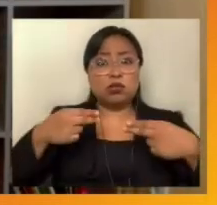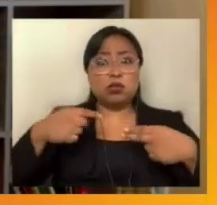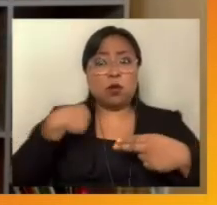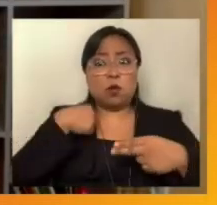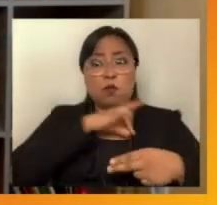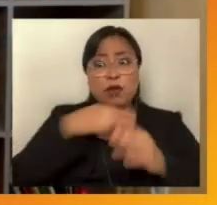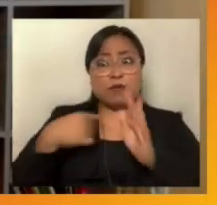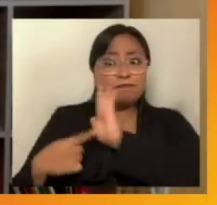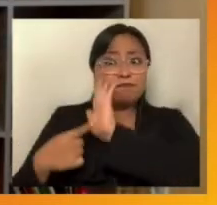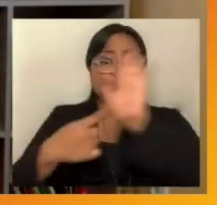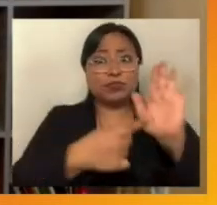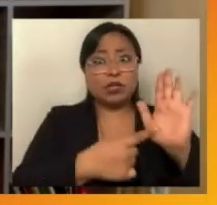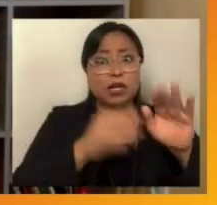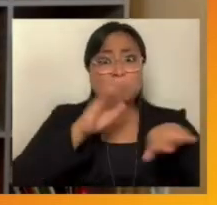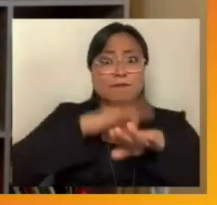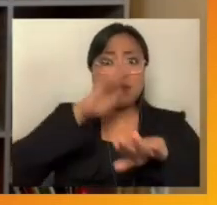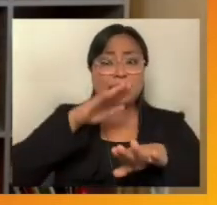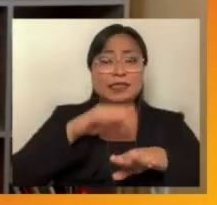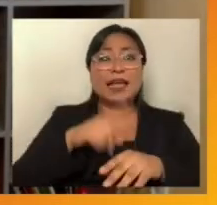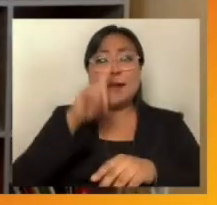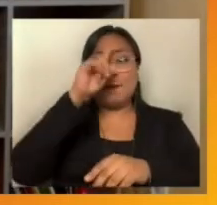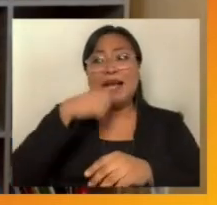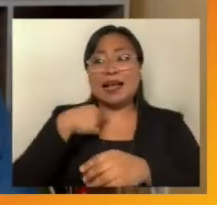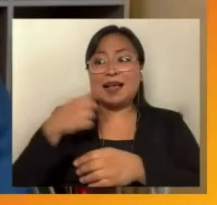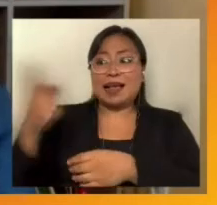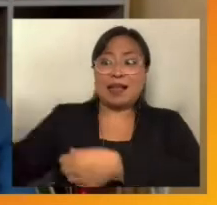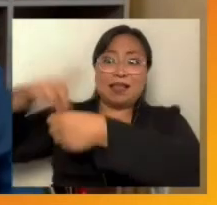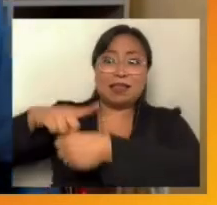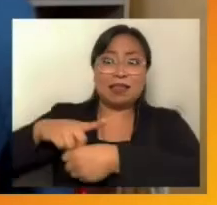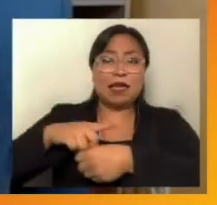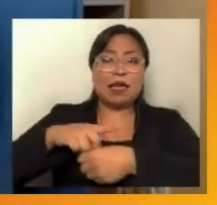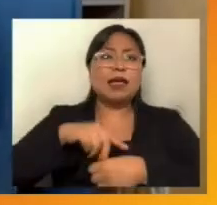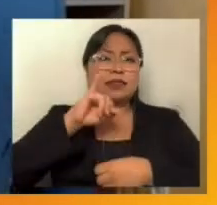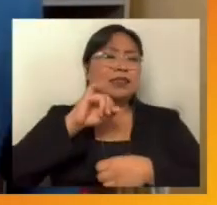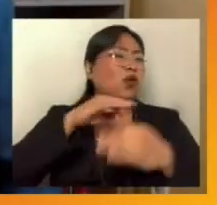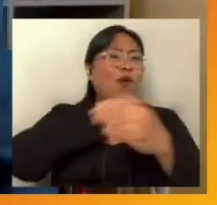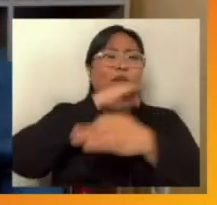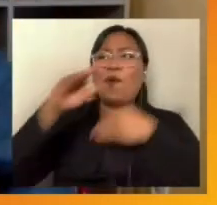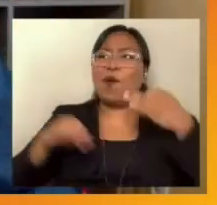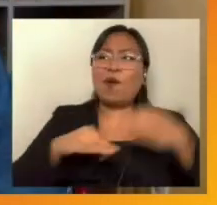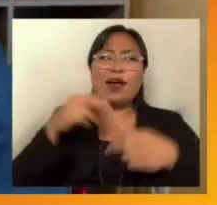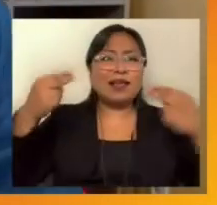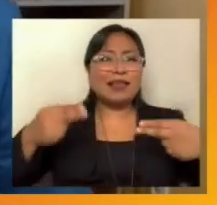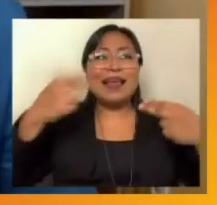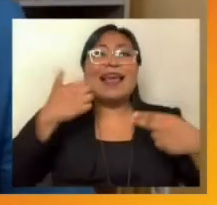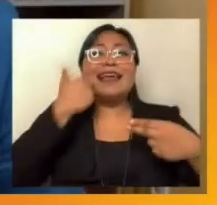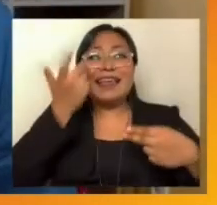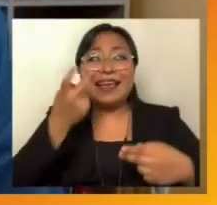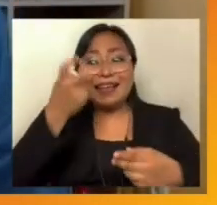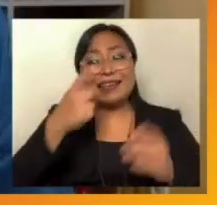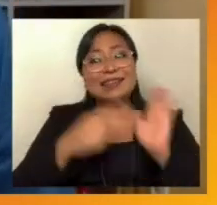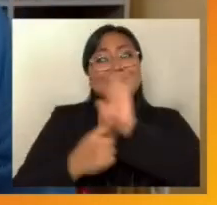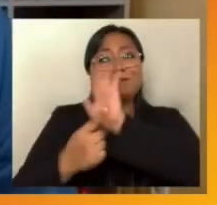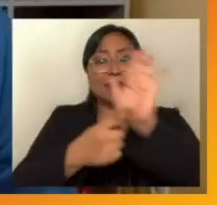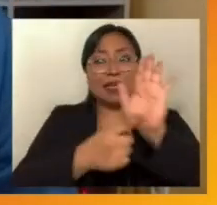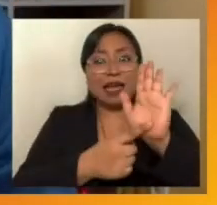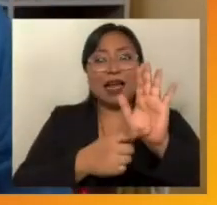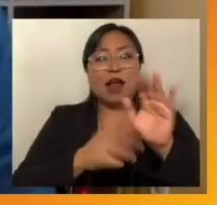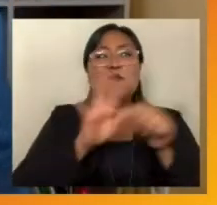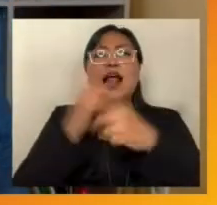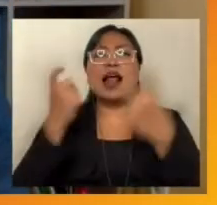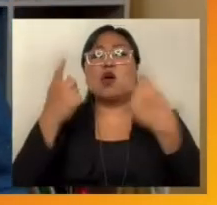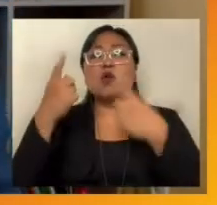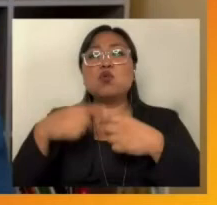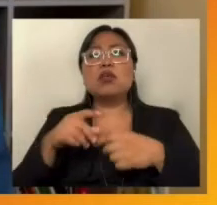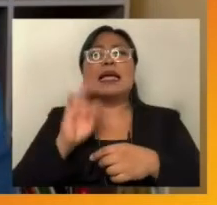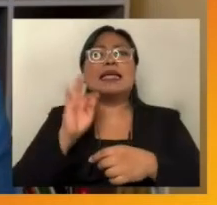visibilidad por darte los fondos a ti. Que sí, que todas las empresas dirán que no, que lo dan de forma desinteresada. En el fondo no es